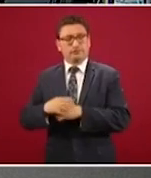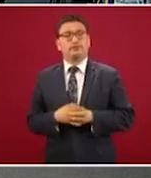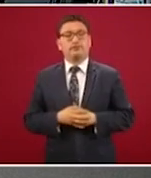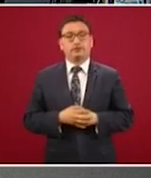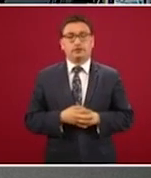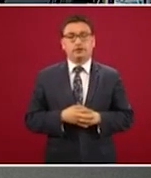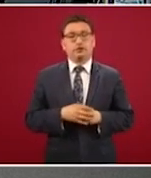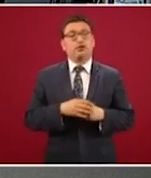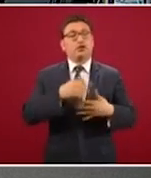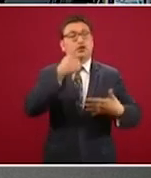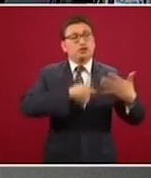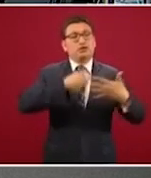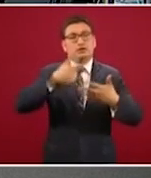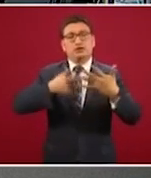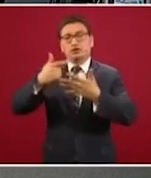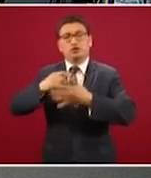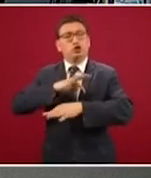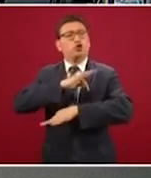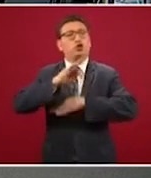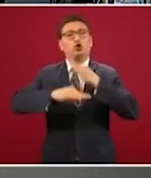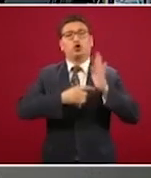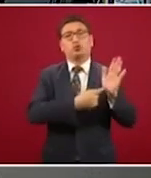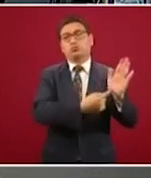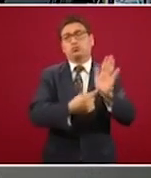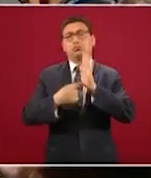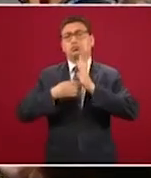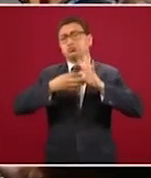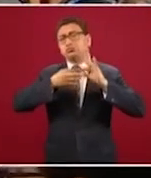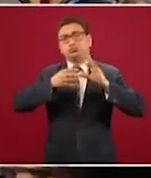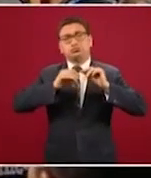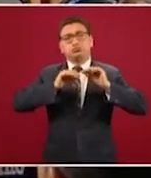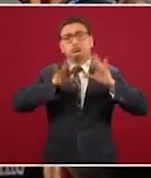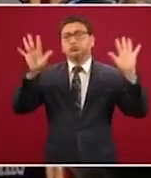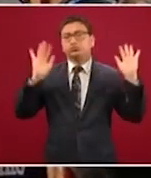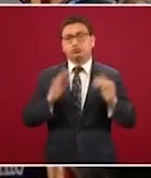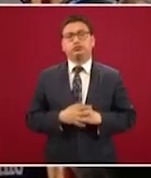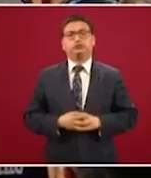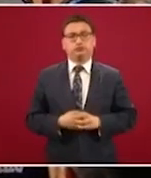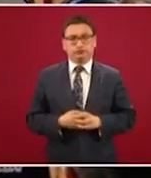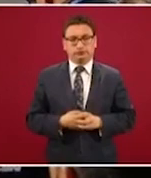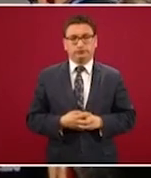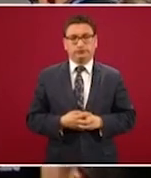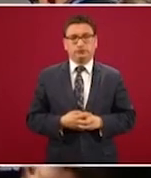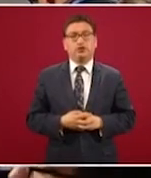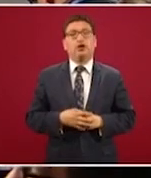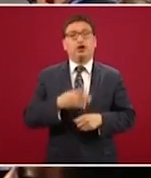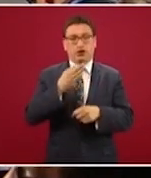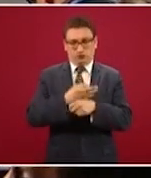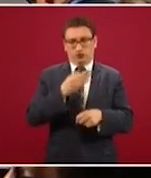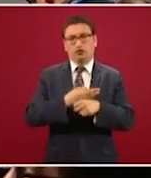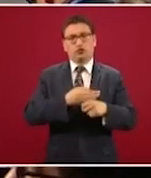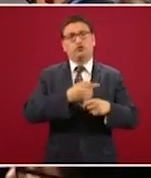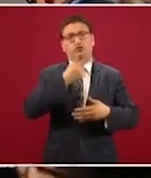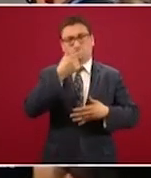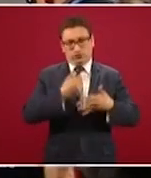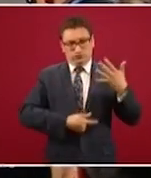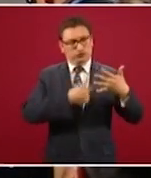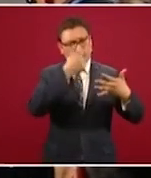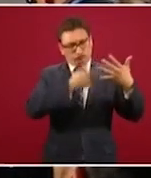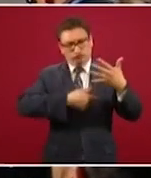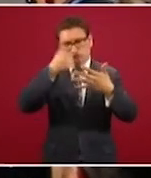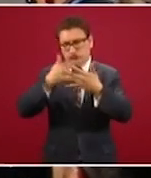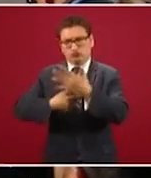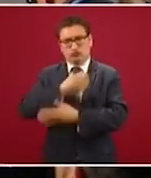Se va a transparentar todo. Se están ordenando los padrones